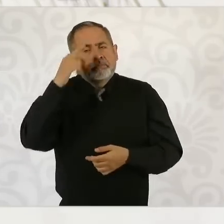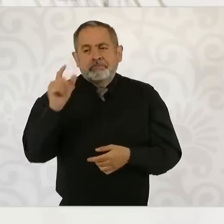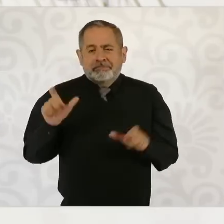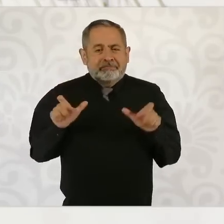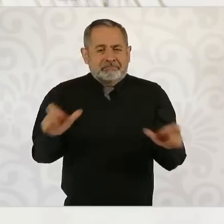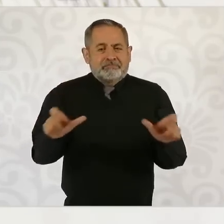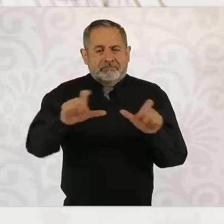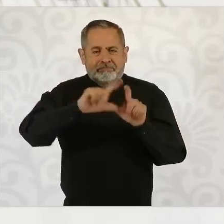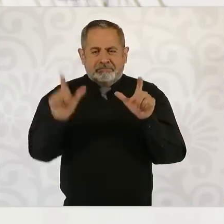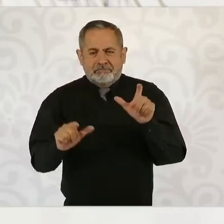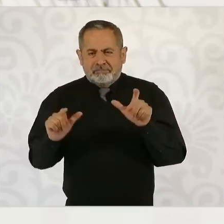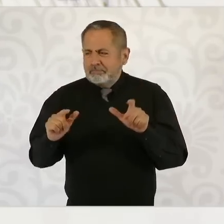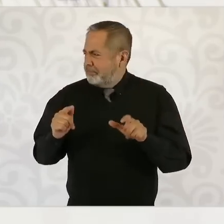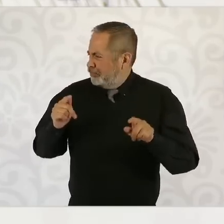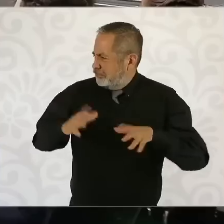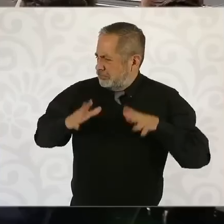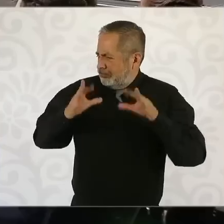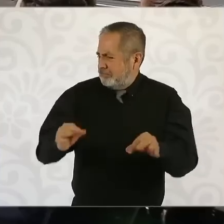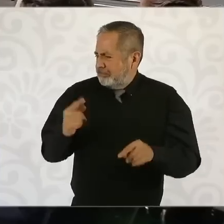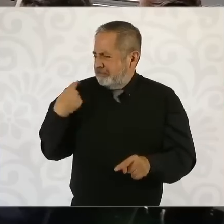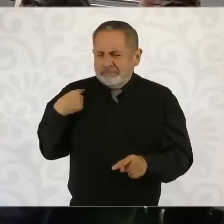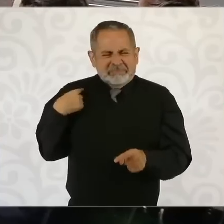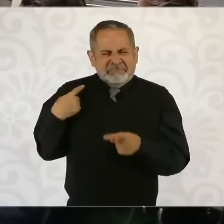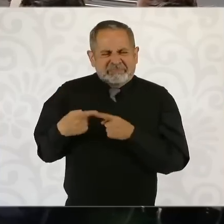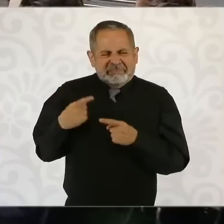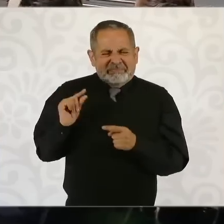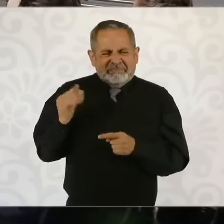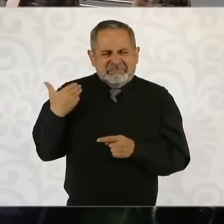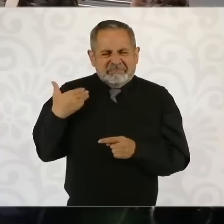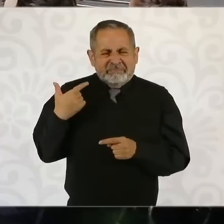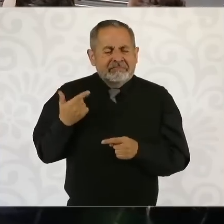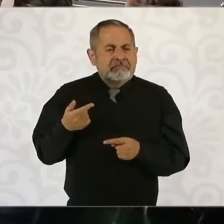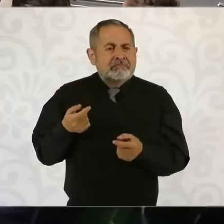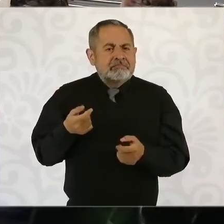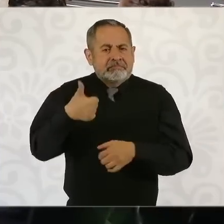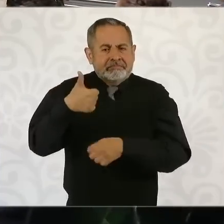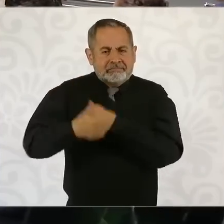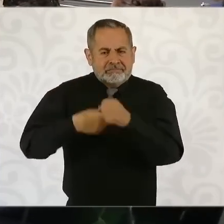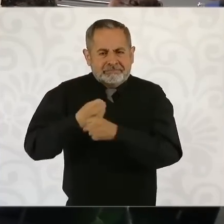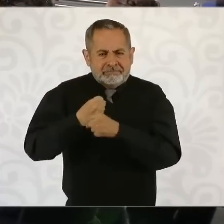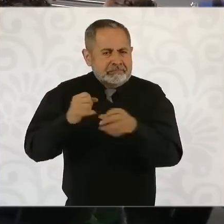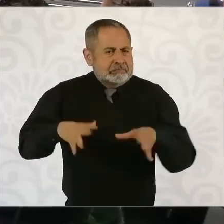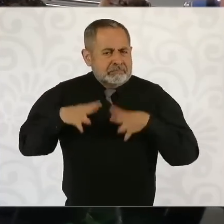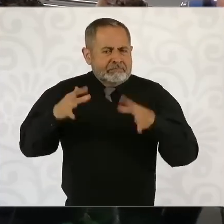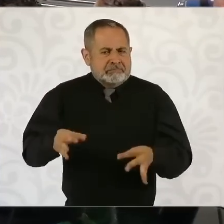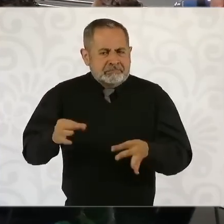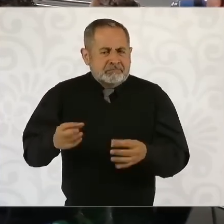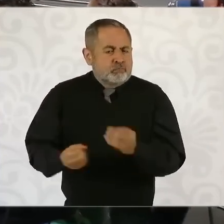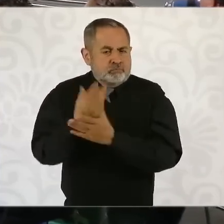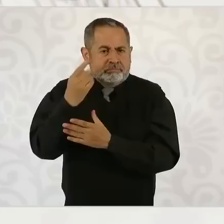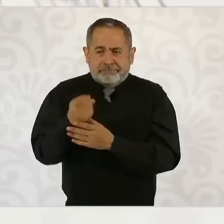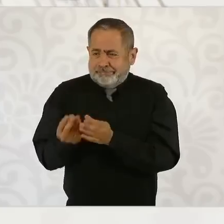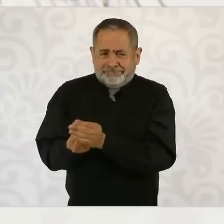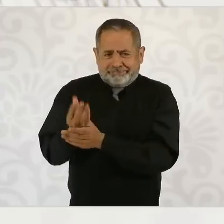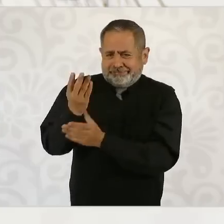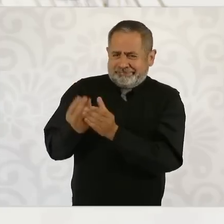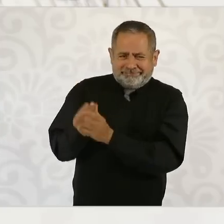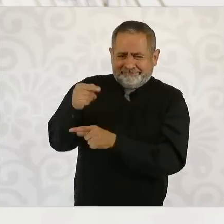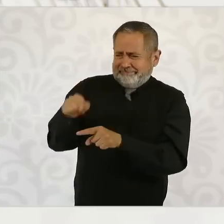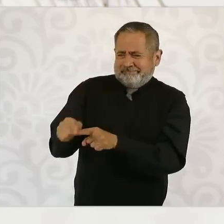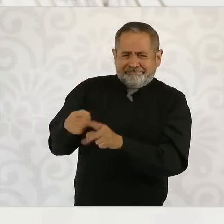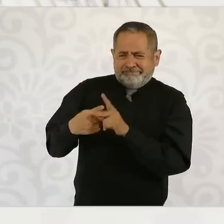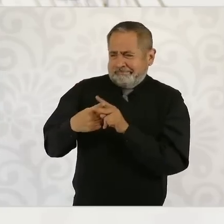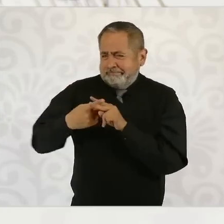apenas, ¿cuántos años va a cumplir? ¿6 o 5? 6 años va a cumplir apenas. Es una nueva